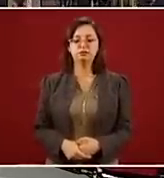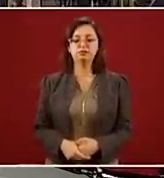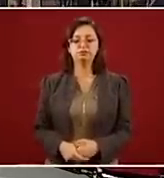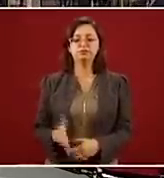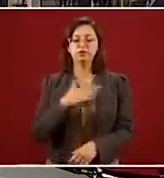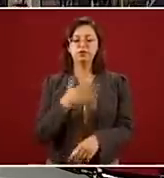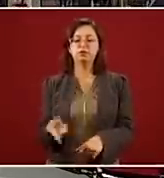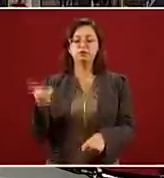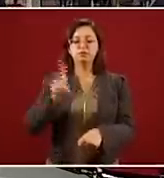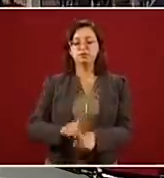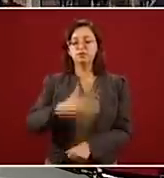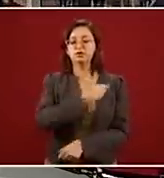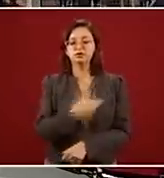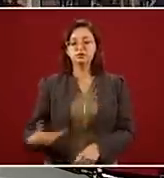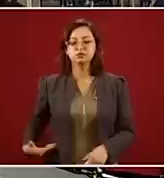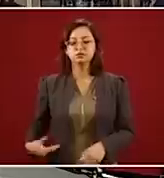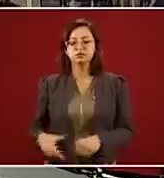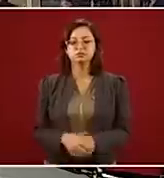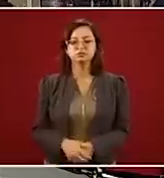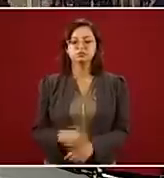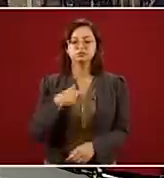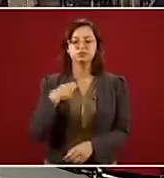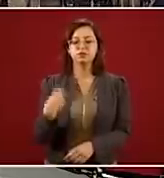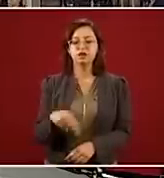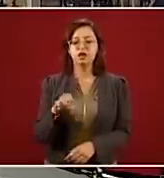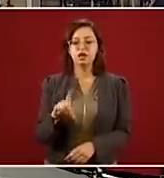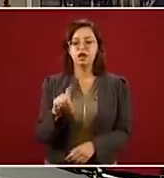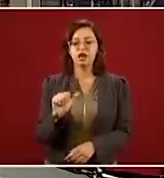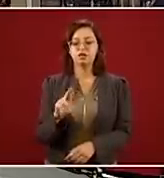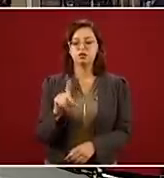Buenos días, señor presidente. Eduardo Esquivel Ancona,